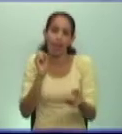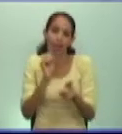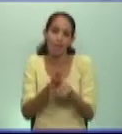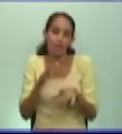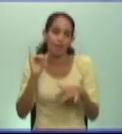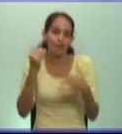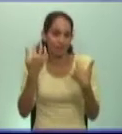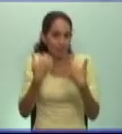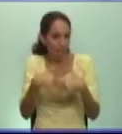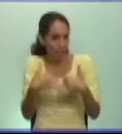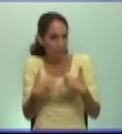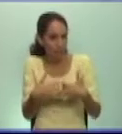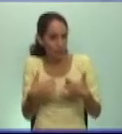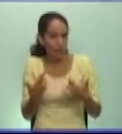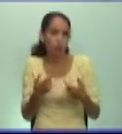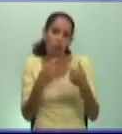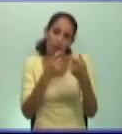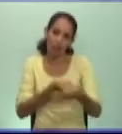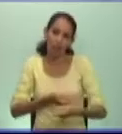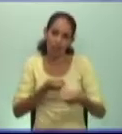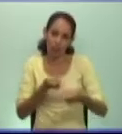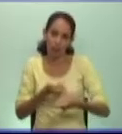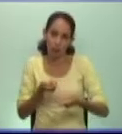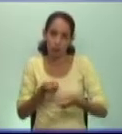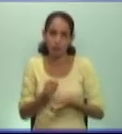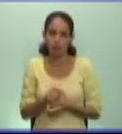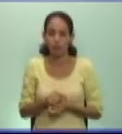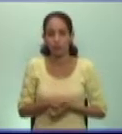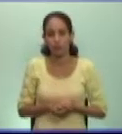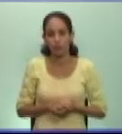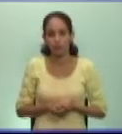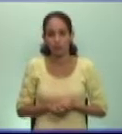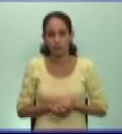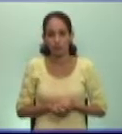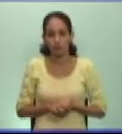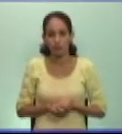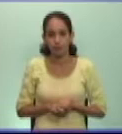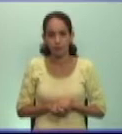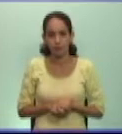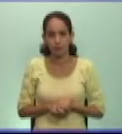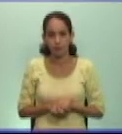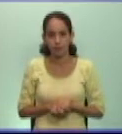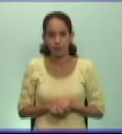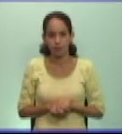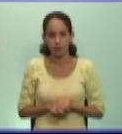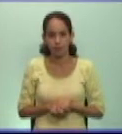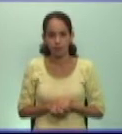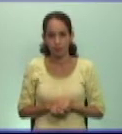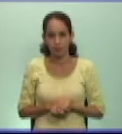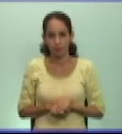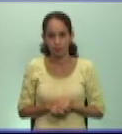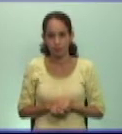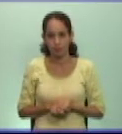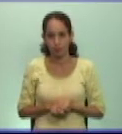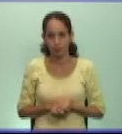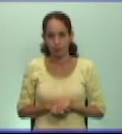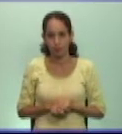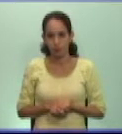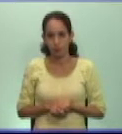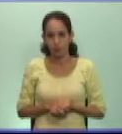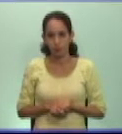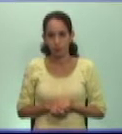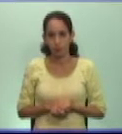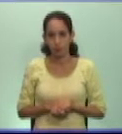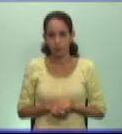la agricultura, siempre la agricultura fue un poco rechazada, fue un poco olvidada, pero aquí el desarrollo industrial fue muy importante, esa industria